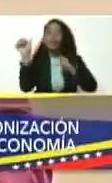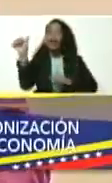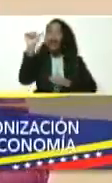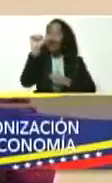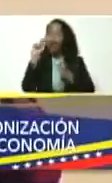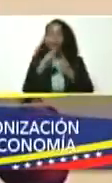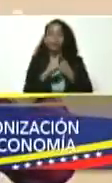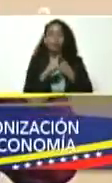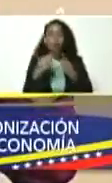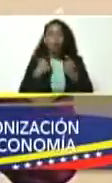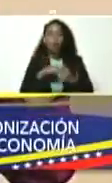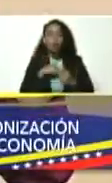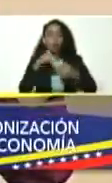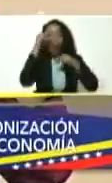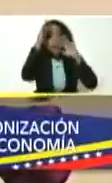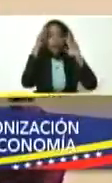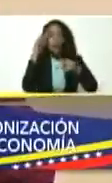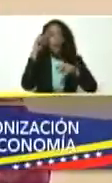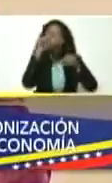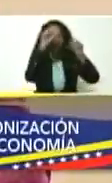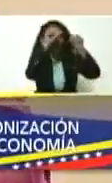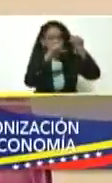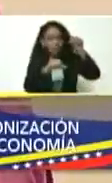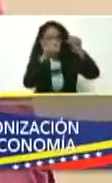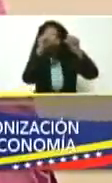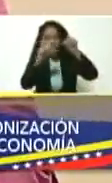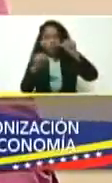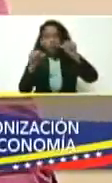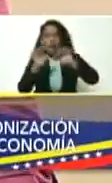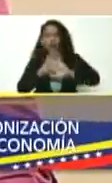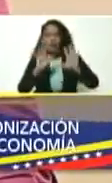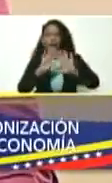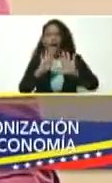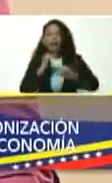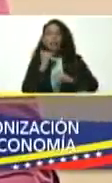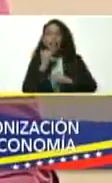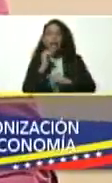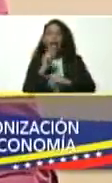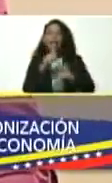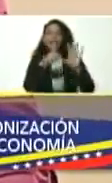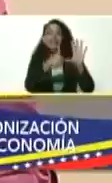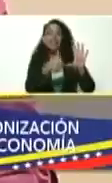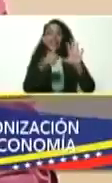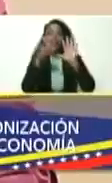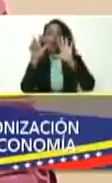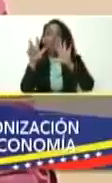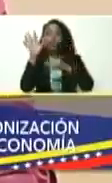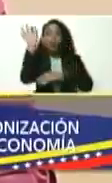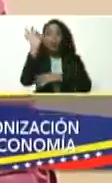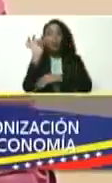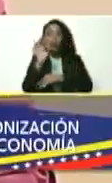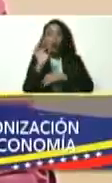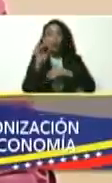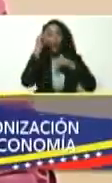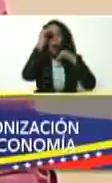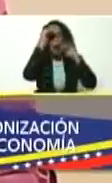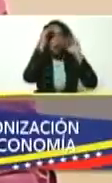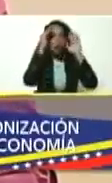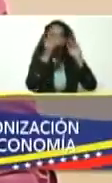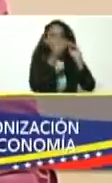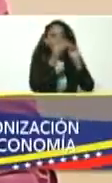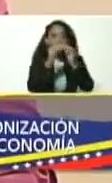hemos estado revisando aquí hemos llegado ya al 68% de atención